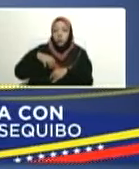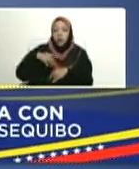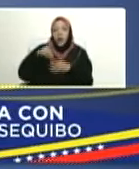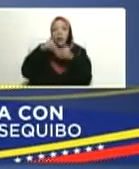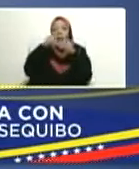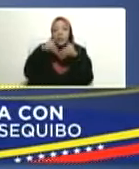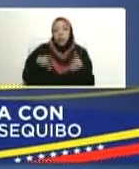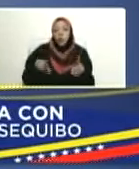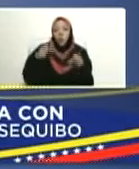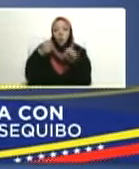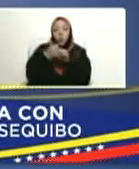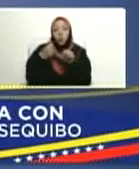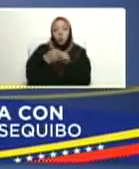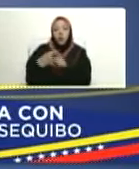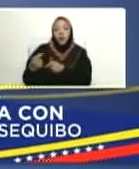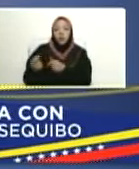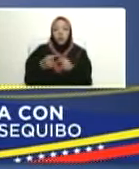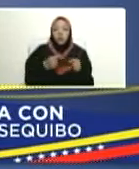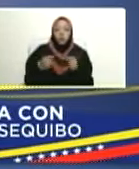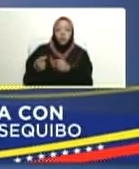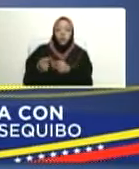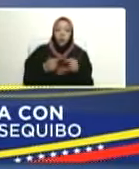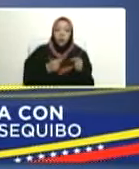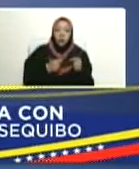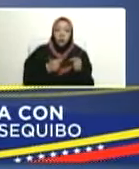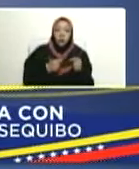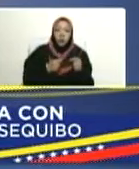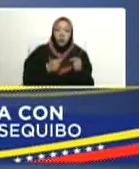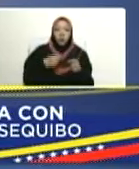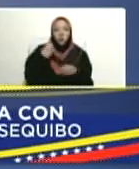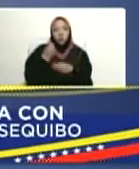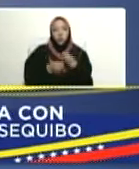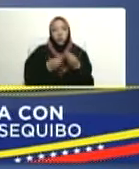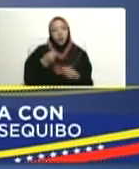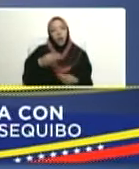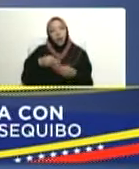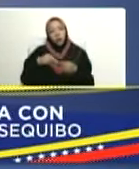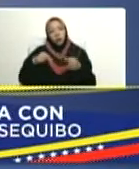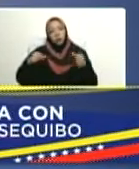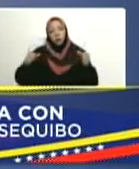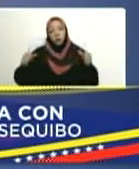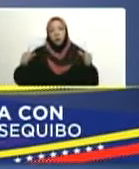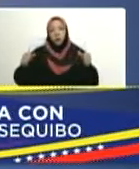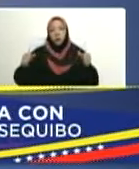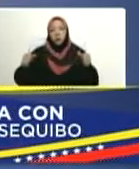dividido en caudillismos regionales de oligarquías terratenientes,